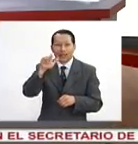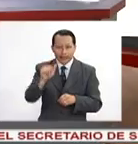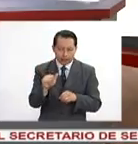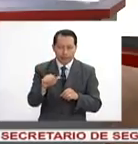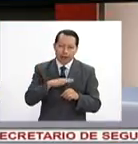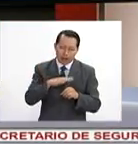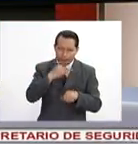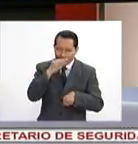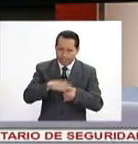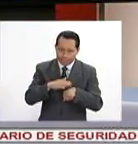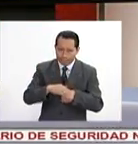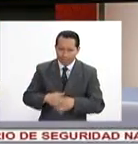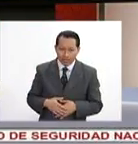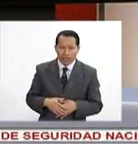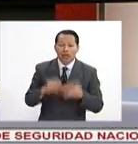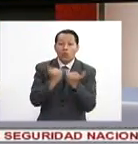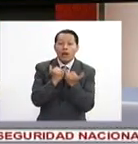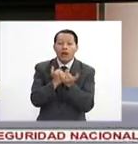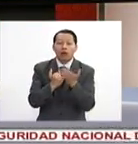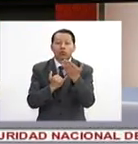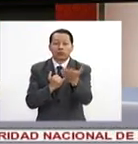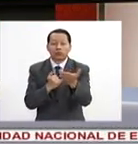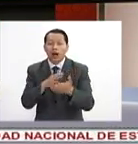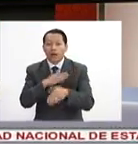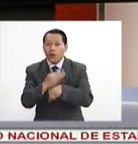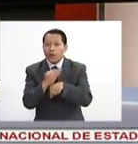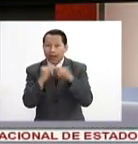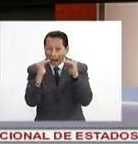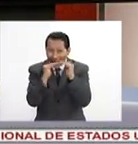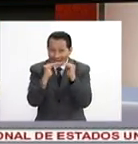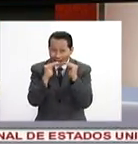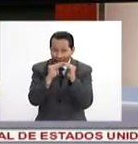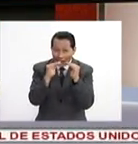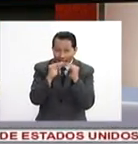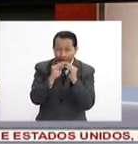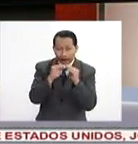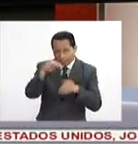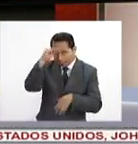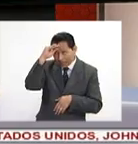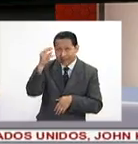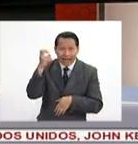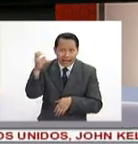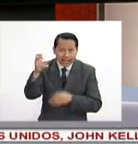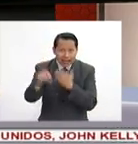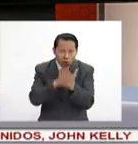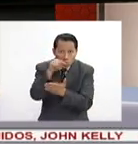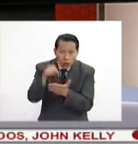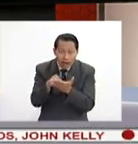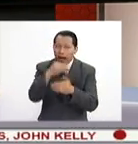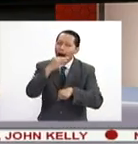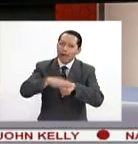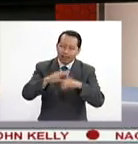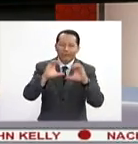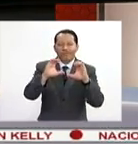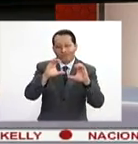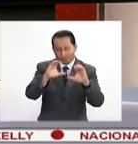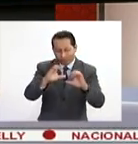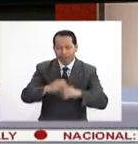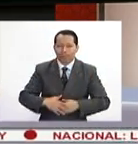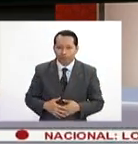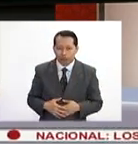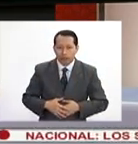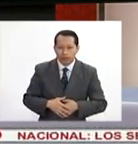este anuncio, sobre todo usted que está en este momento en casa y que tiene pensado ir a esa parte del área